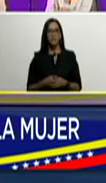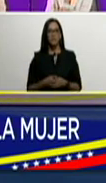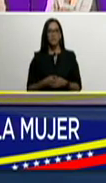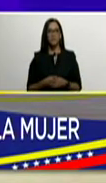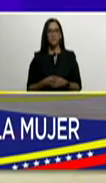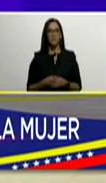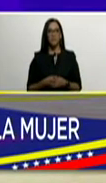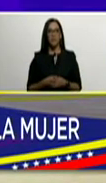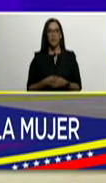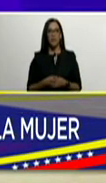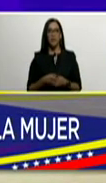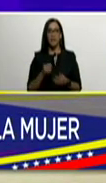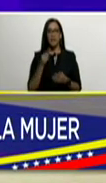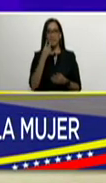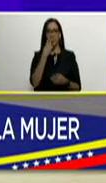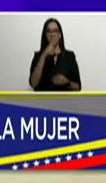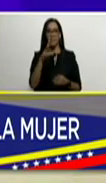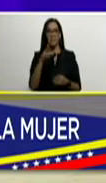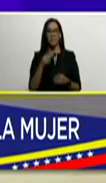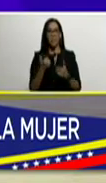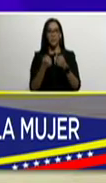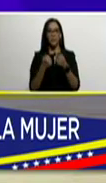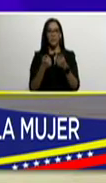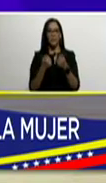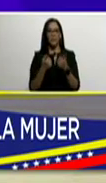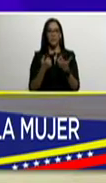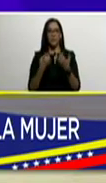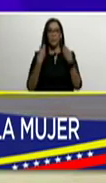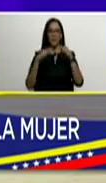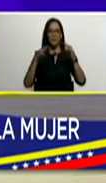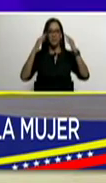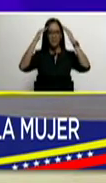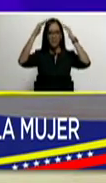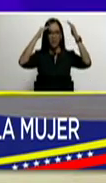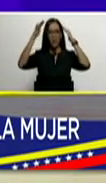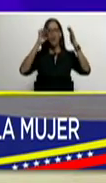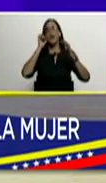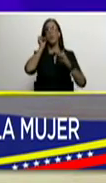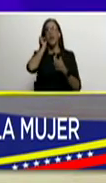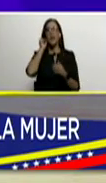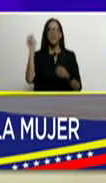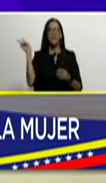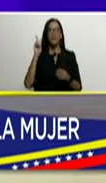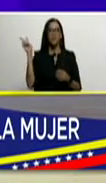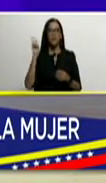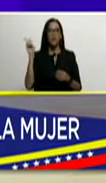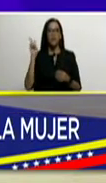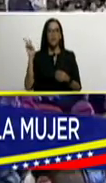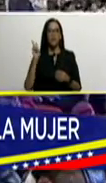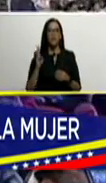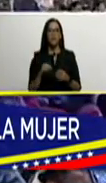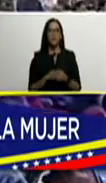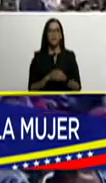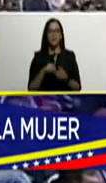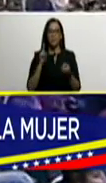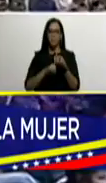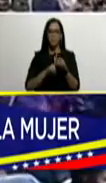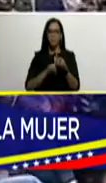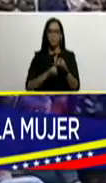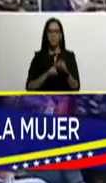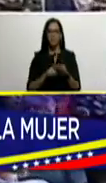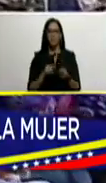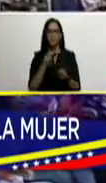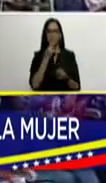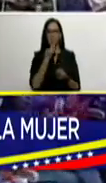ineludible, pero ella está viendo y me puso un mensaje ahorita mandándole un saludo a las mujeres de Venezuela. Silita,